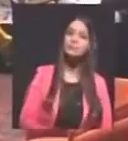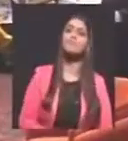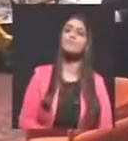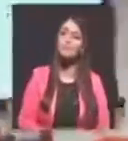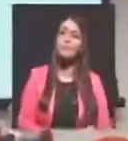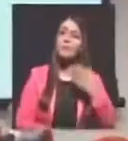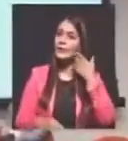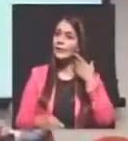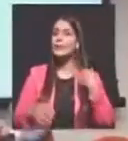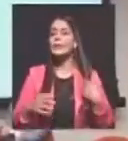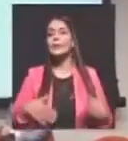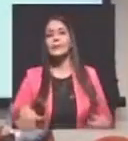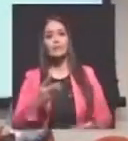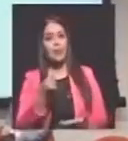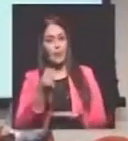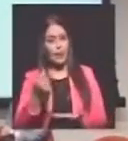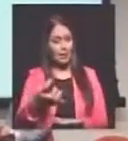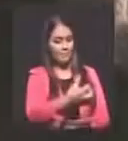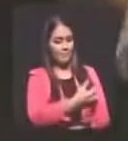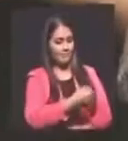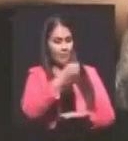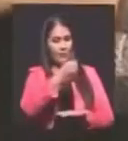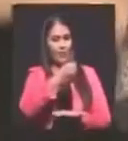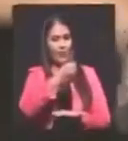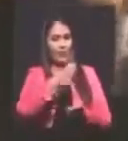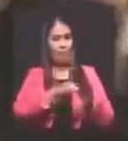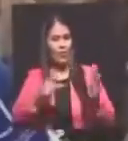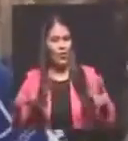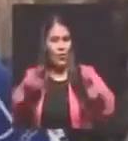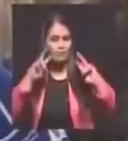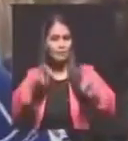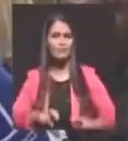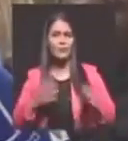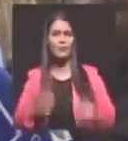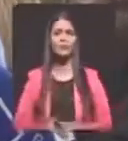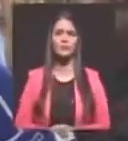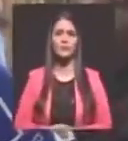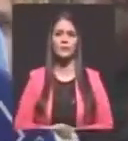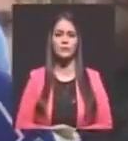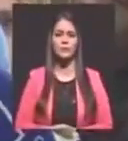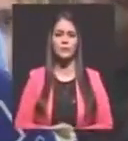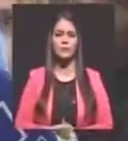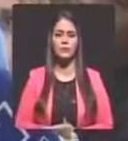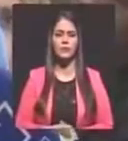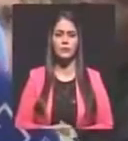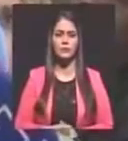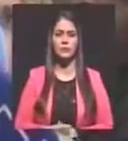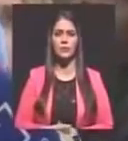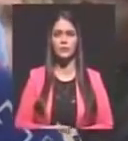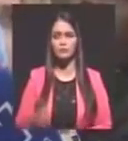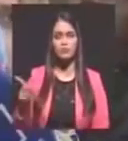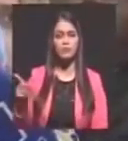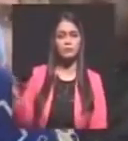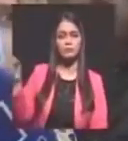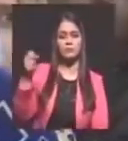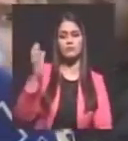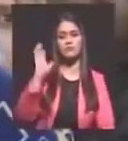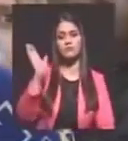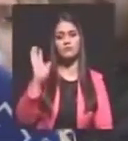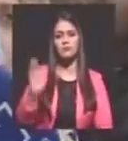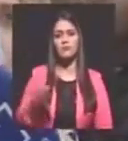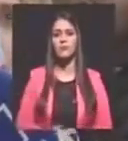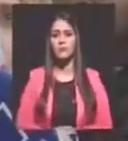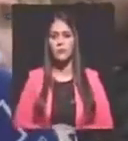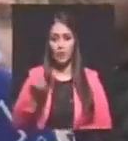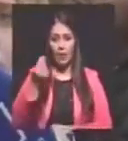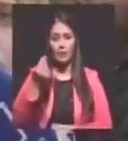nuevo en el debate sobre los recursos de regalías para ciencia y tecnología. Ellos plantean también sus temas de el